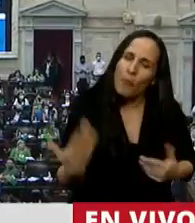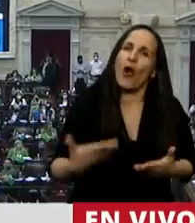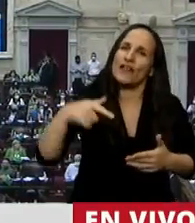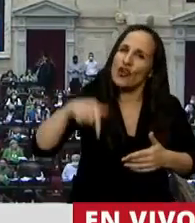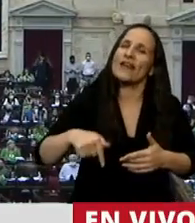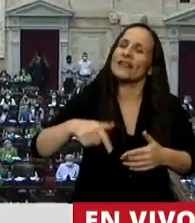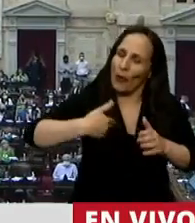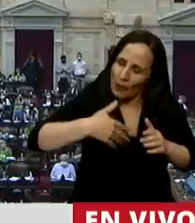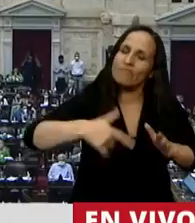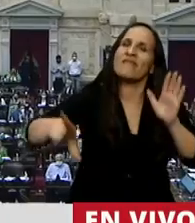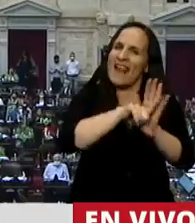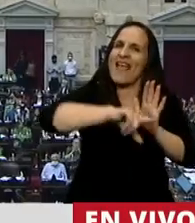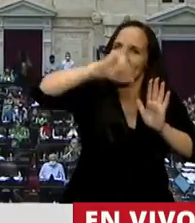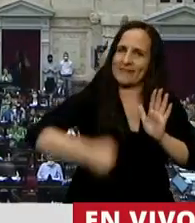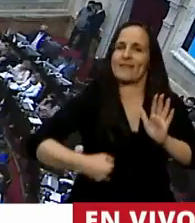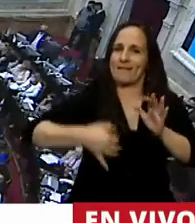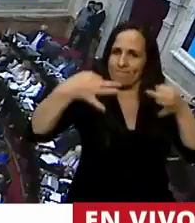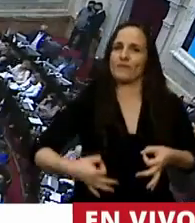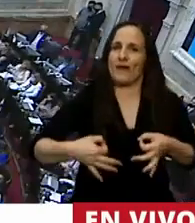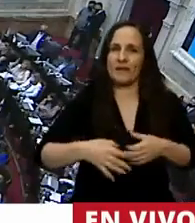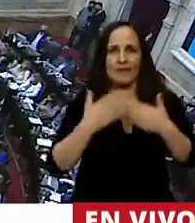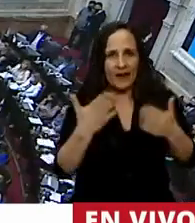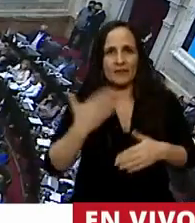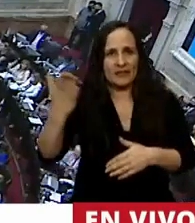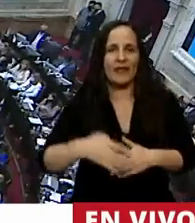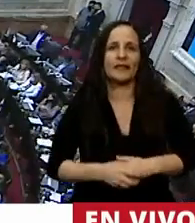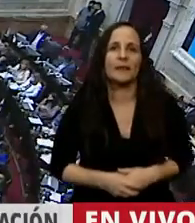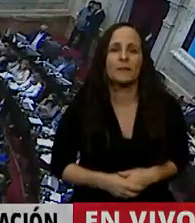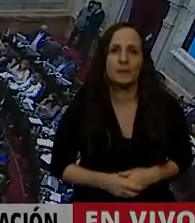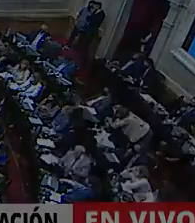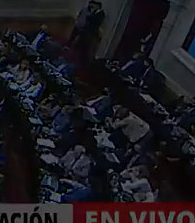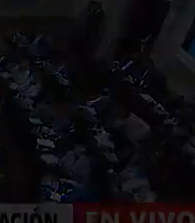vez será ley, presidente. Muchas gracias. Gracias, diputada Austin.